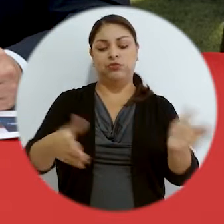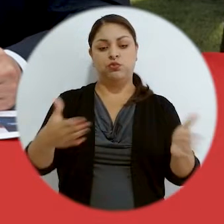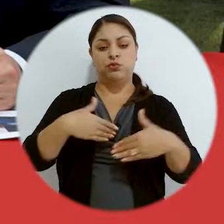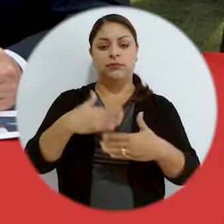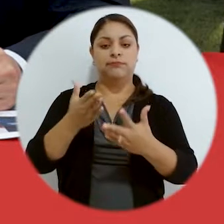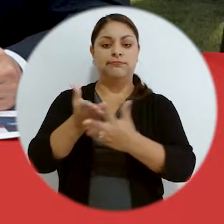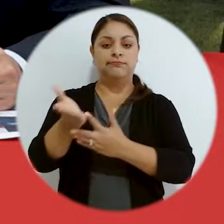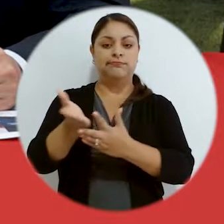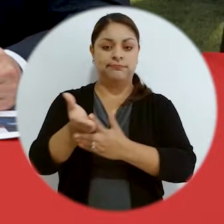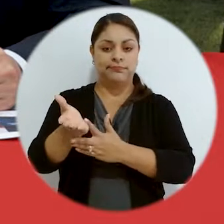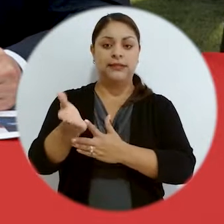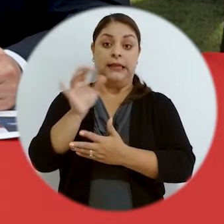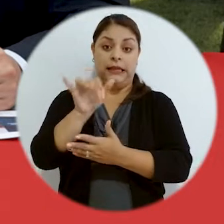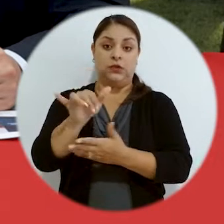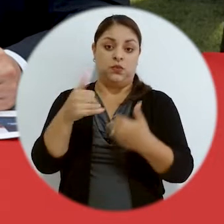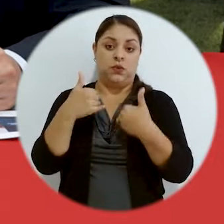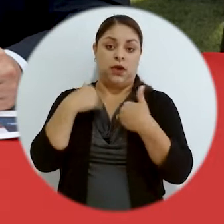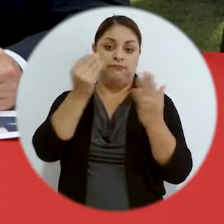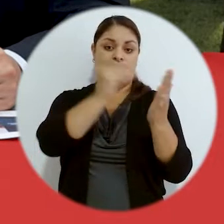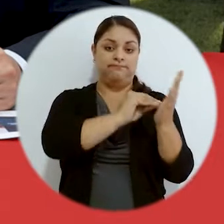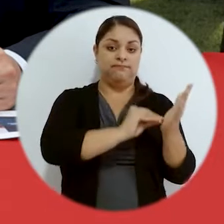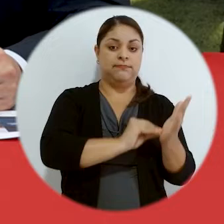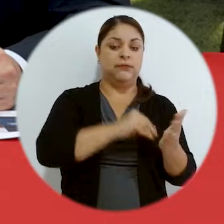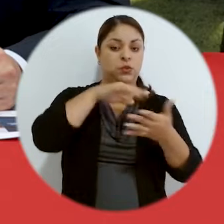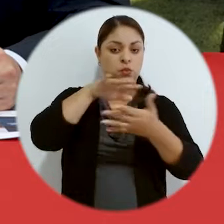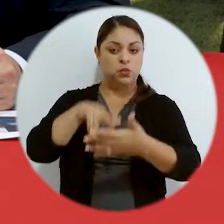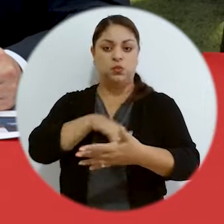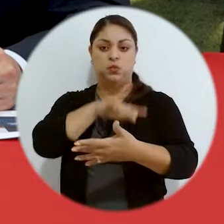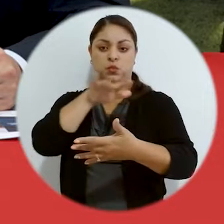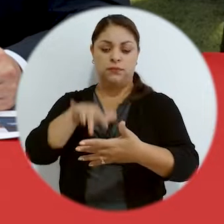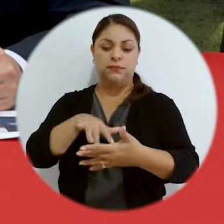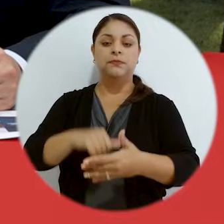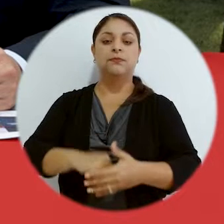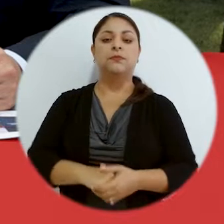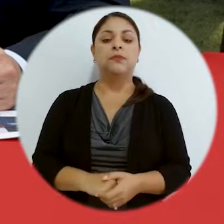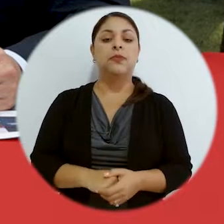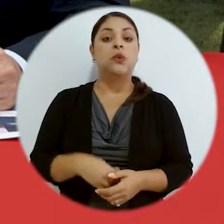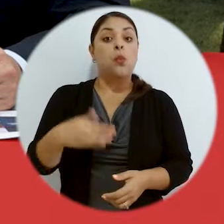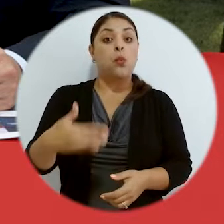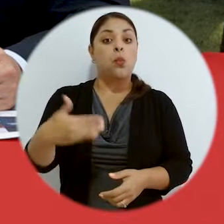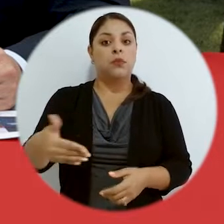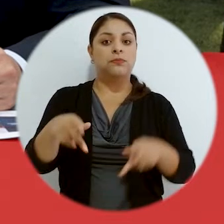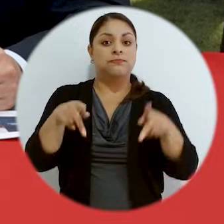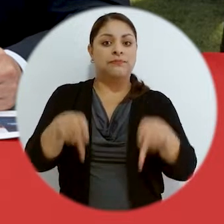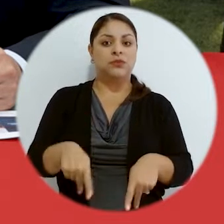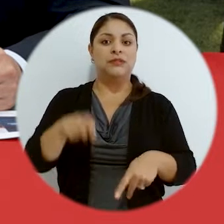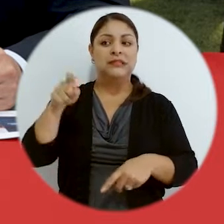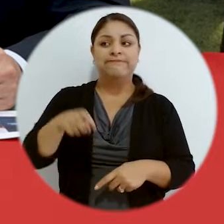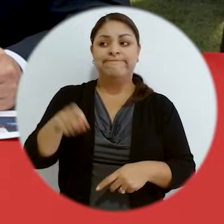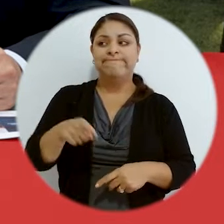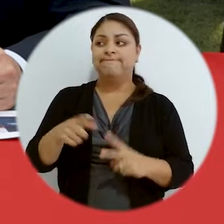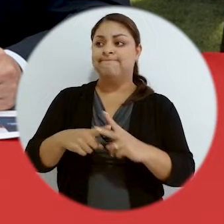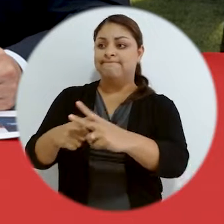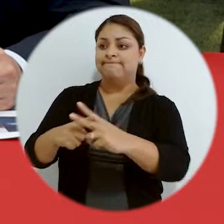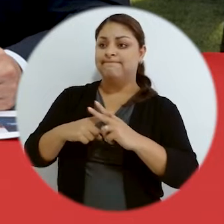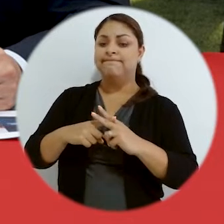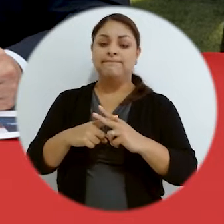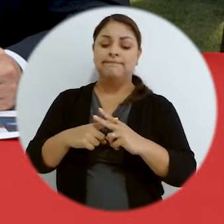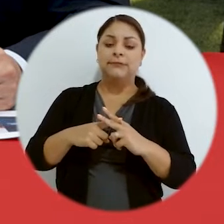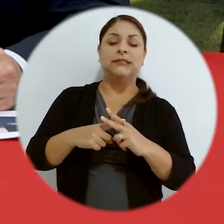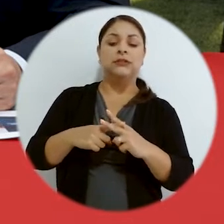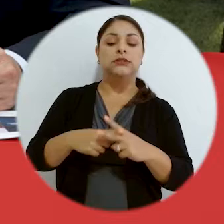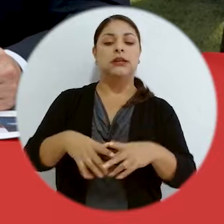formal, y eso lo muestran los datos del estudio. Cuando la gente necesita acudir al